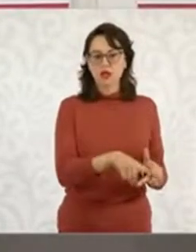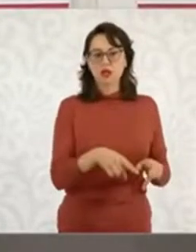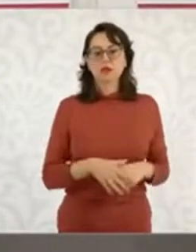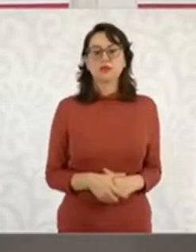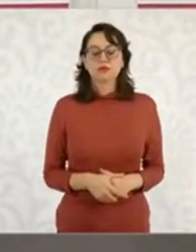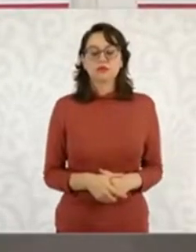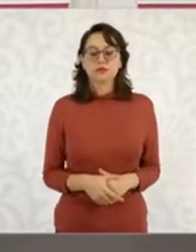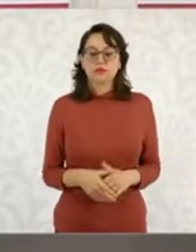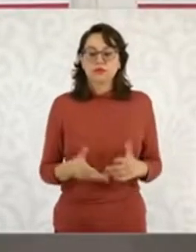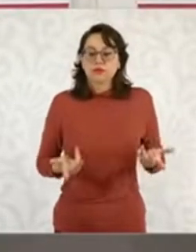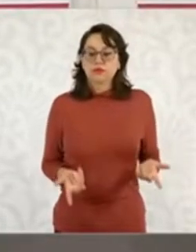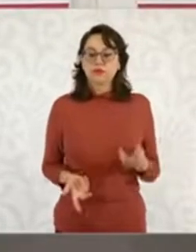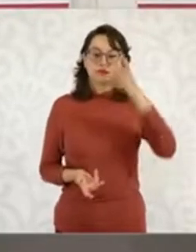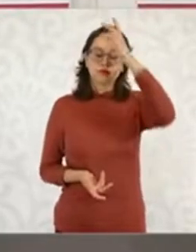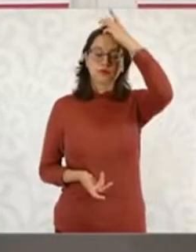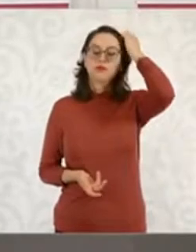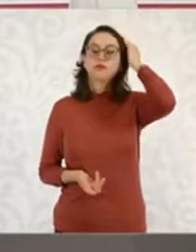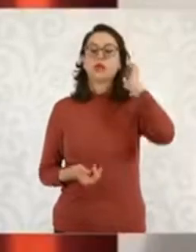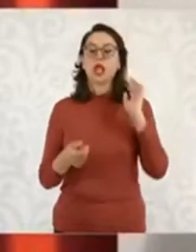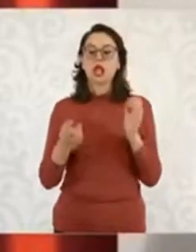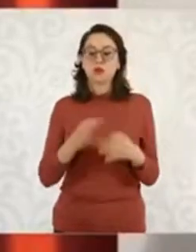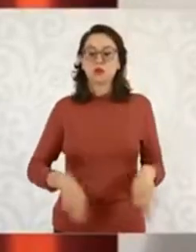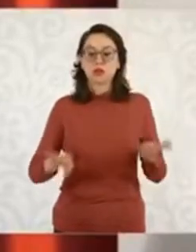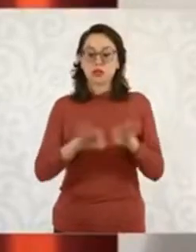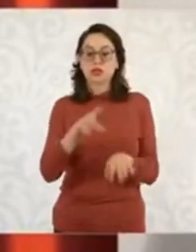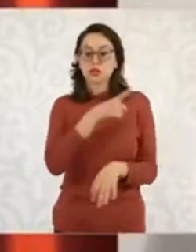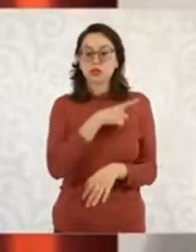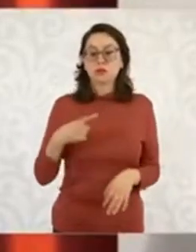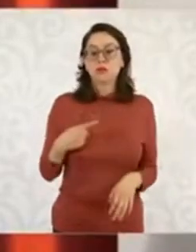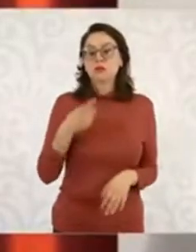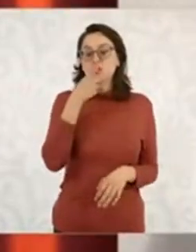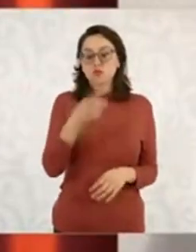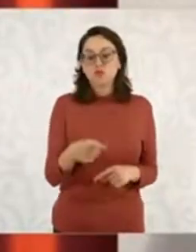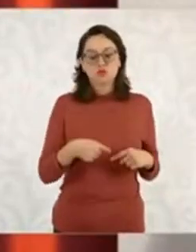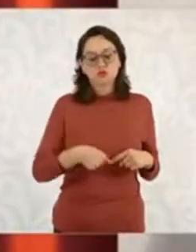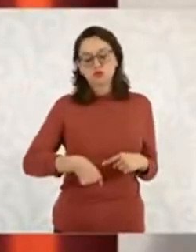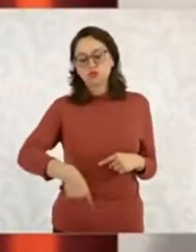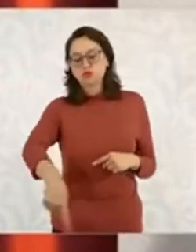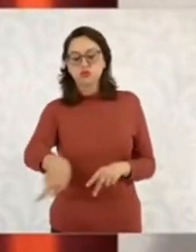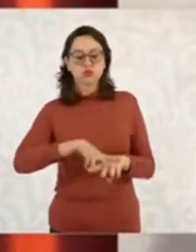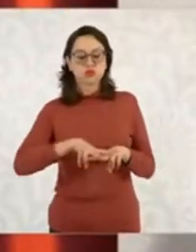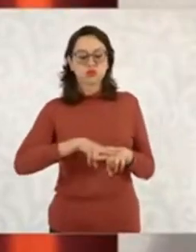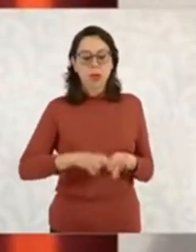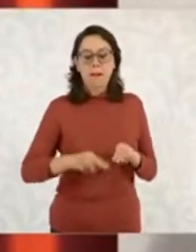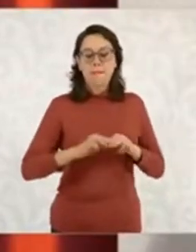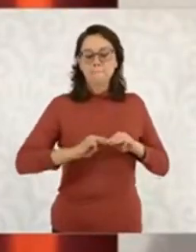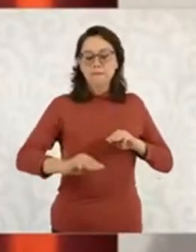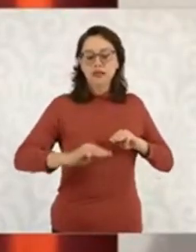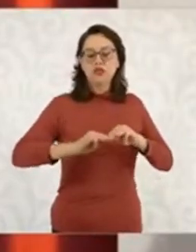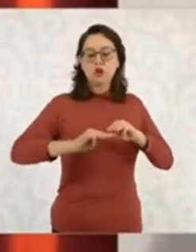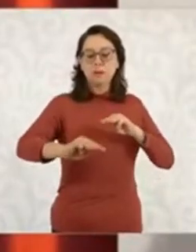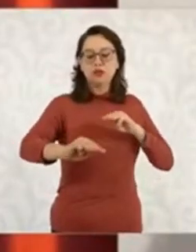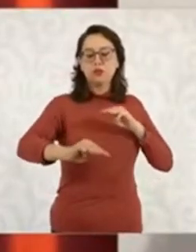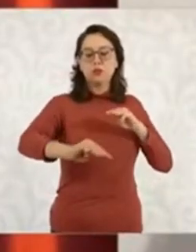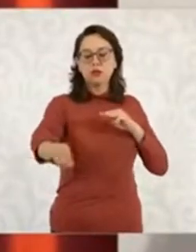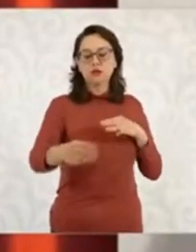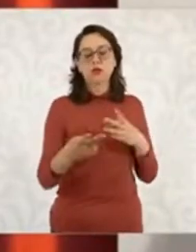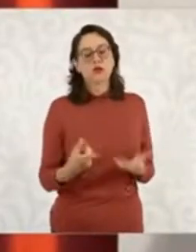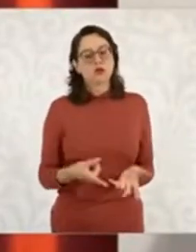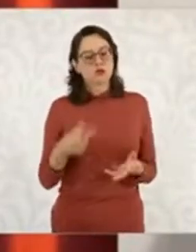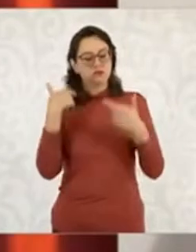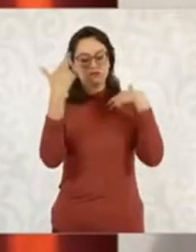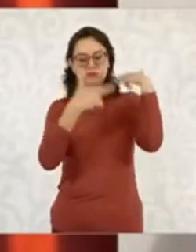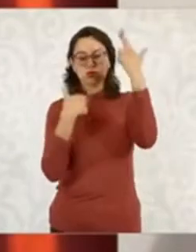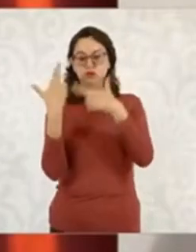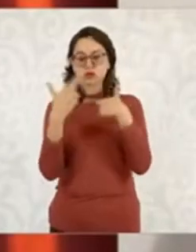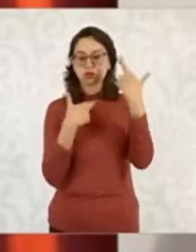básica, es decir, cuáles son las características en cada metro en el que vamos a ir construyendo, se ha estado trabajando a través de la defensa. Es un trabajo